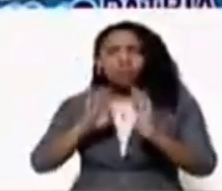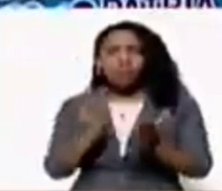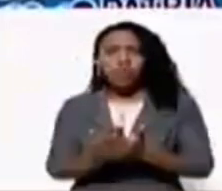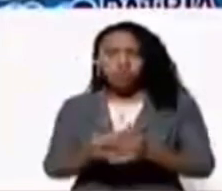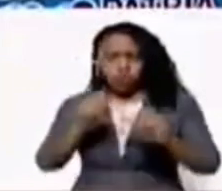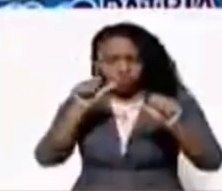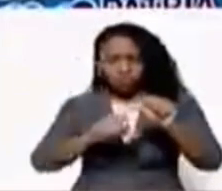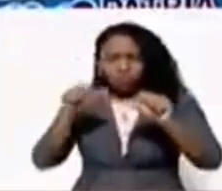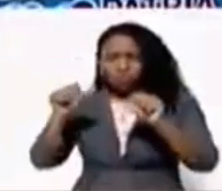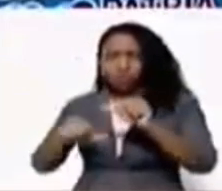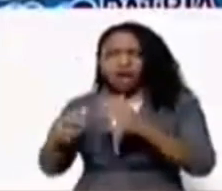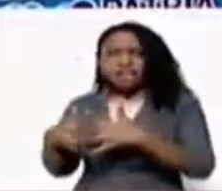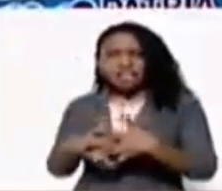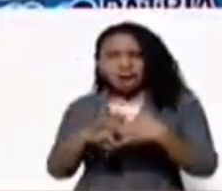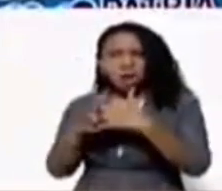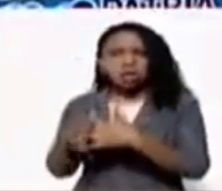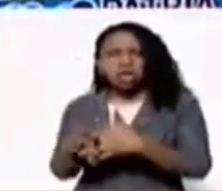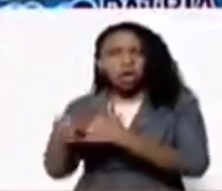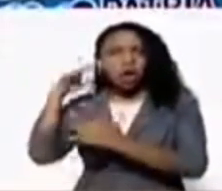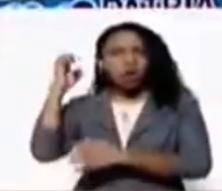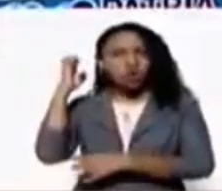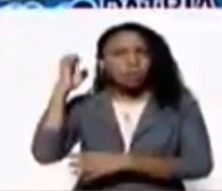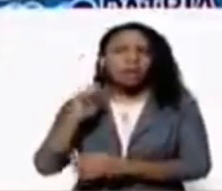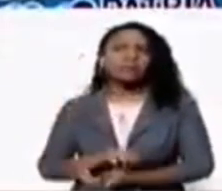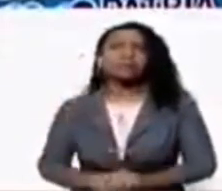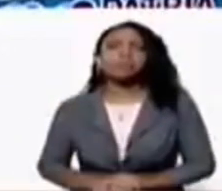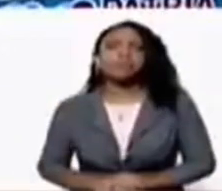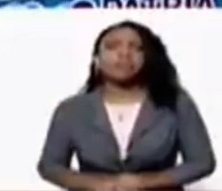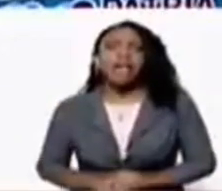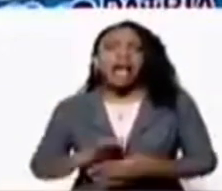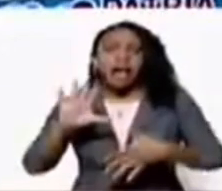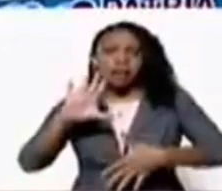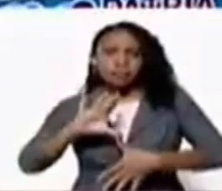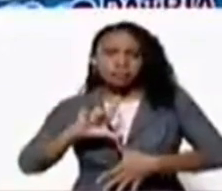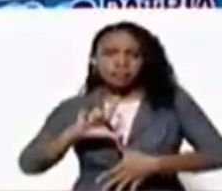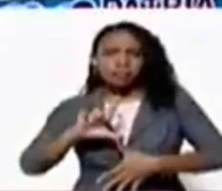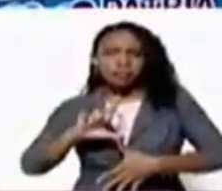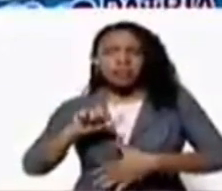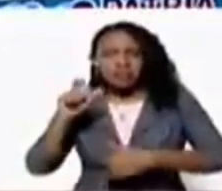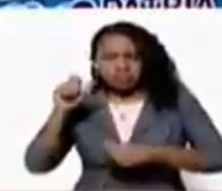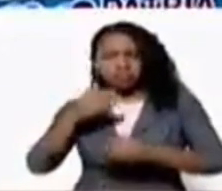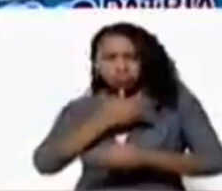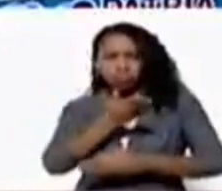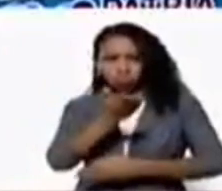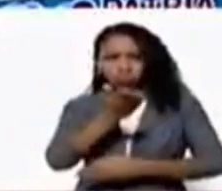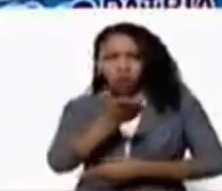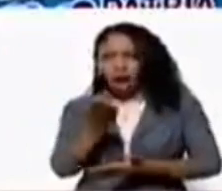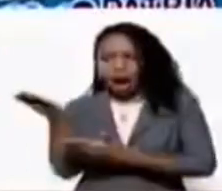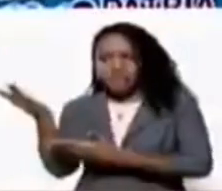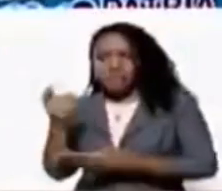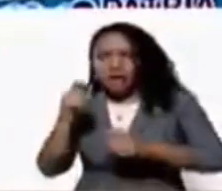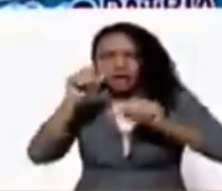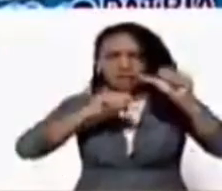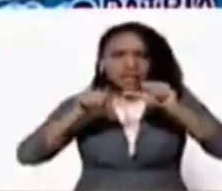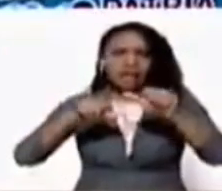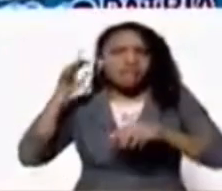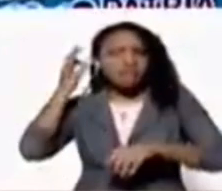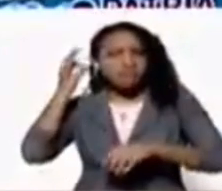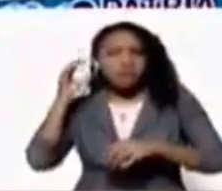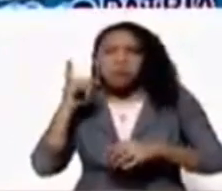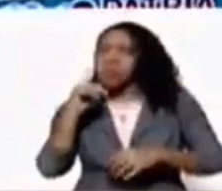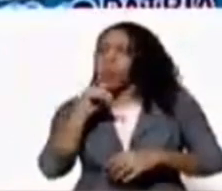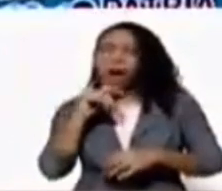en eeuu en europa en américa latina' revisa si es que el feminismo era un tema no era un tema